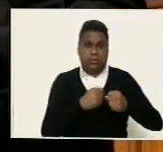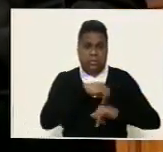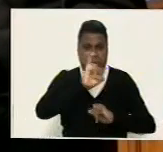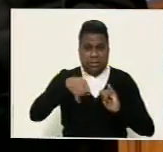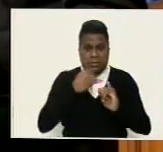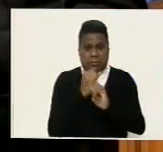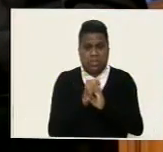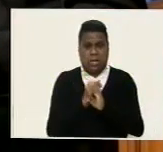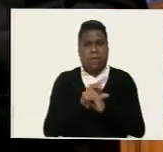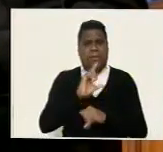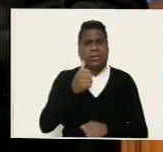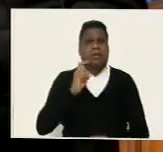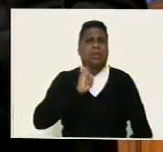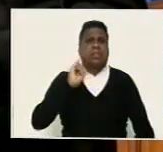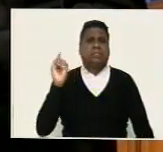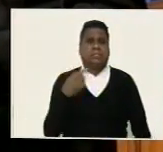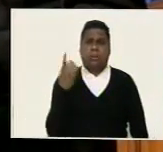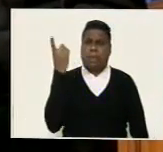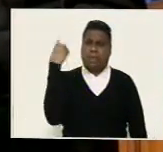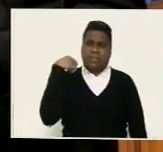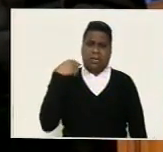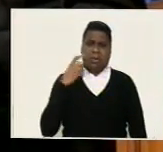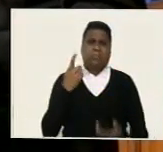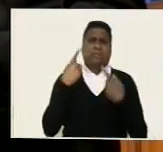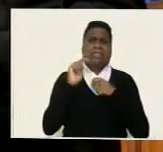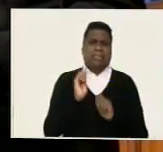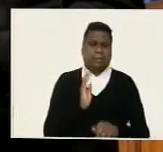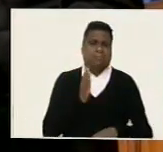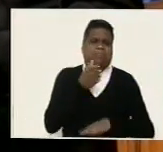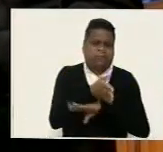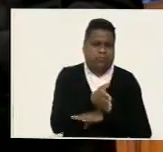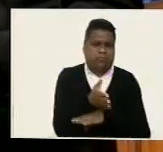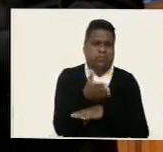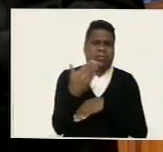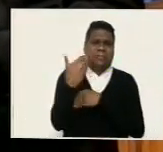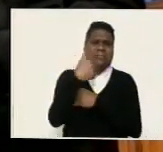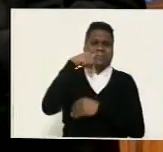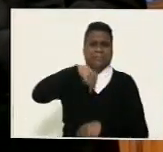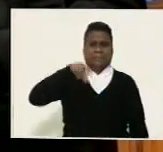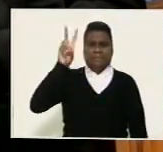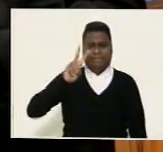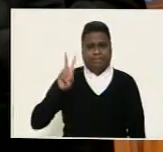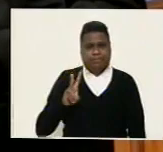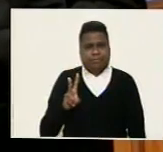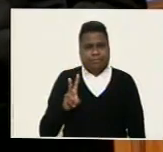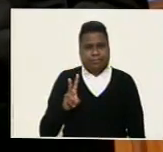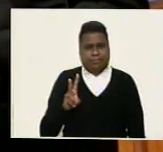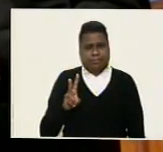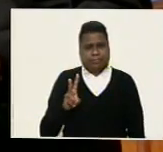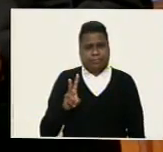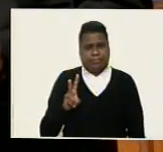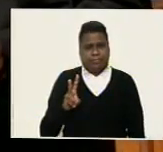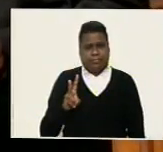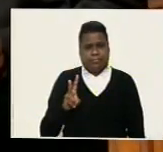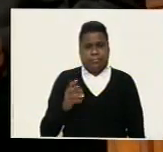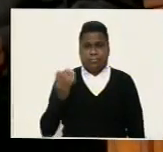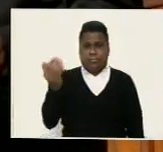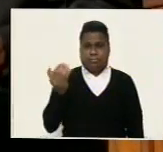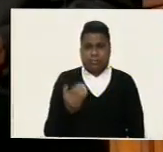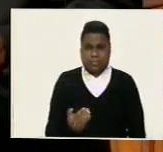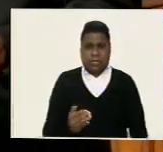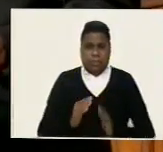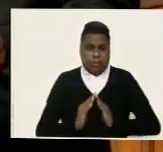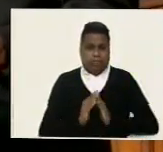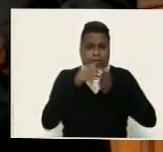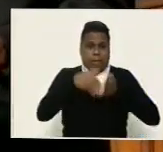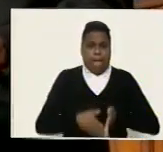pasado, intentaron invadir Venezuela y se vinieron con unas cuantas